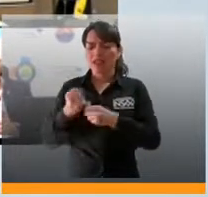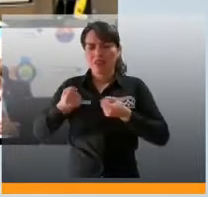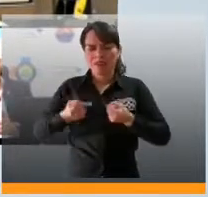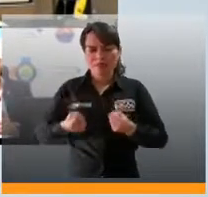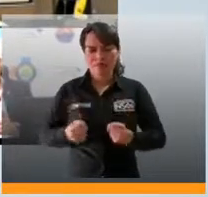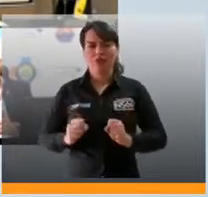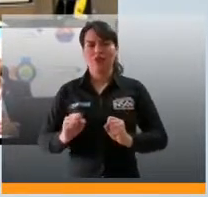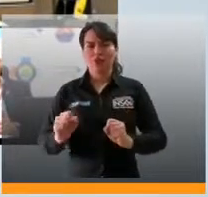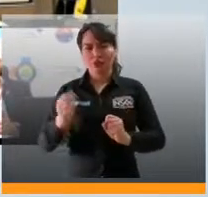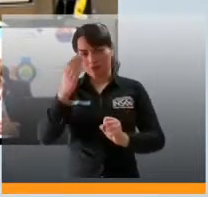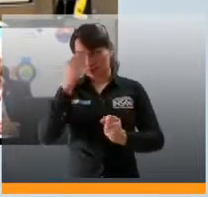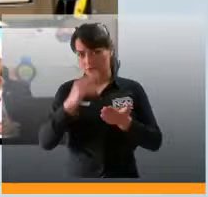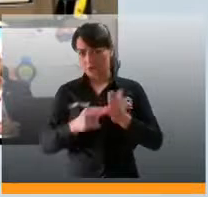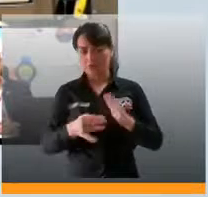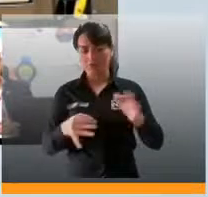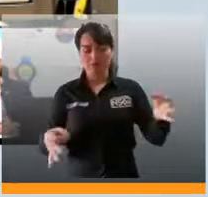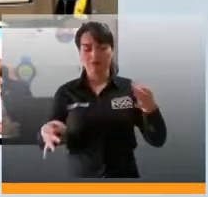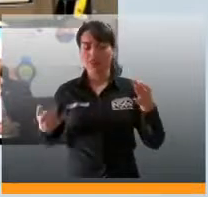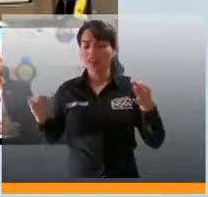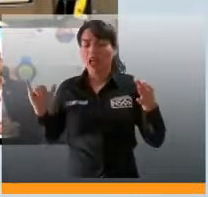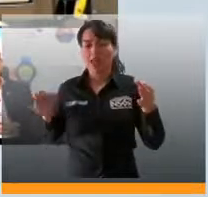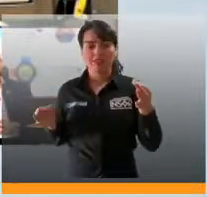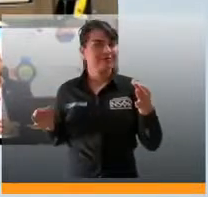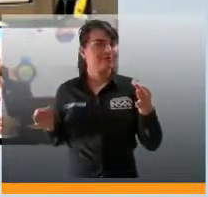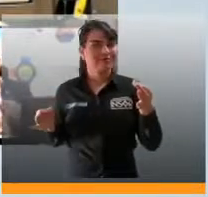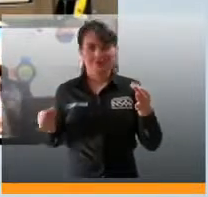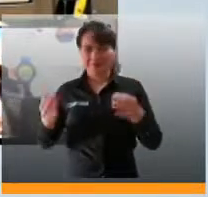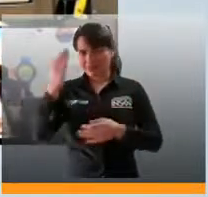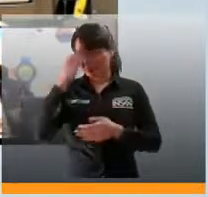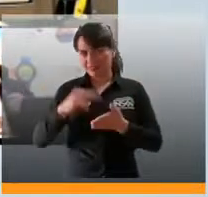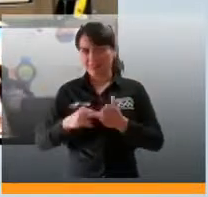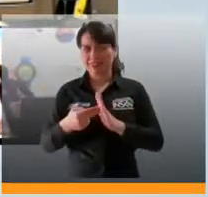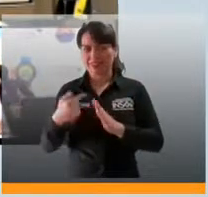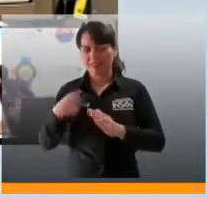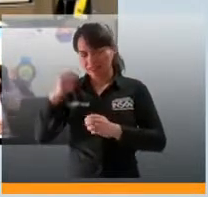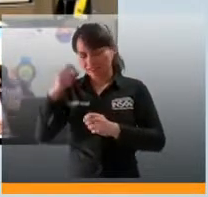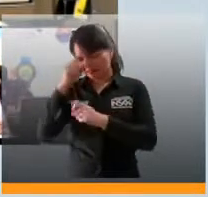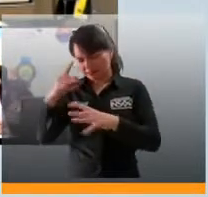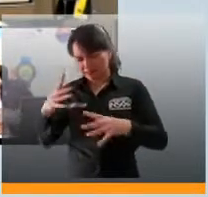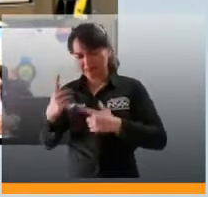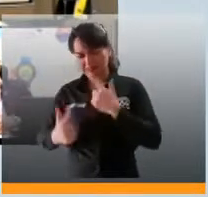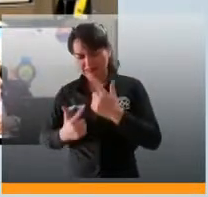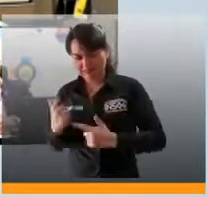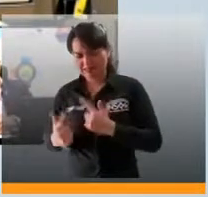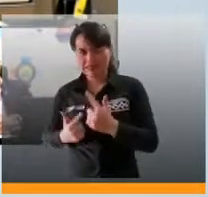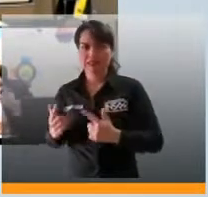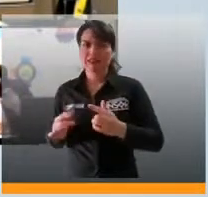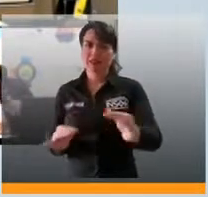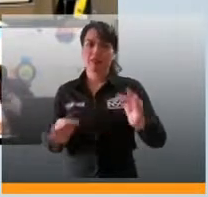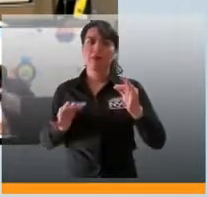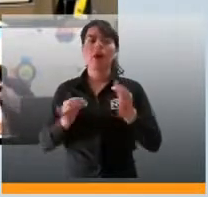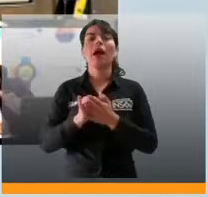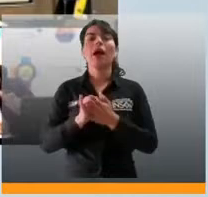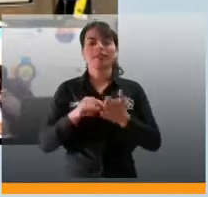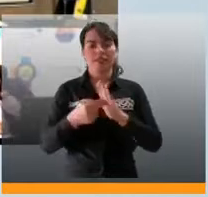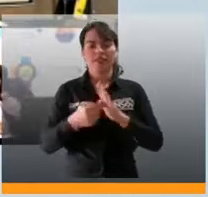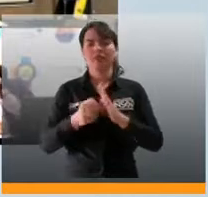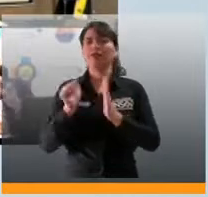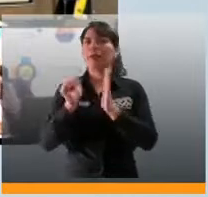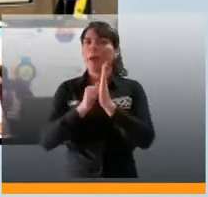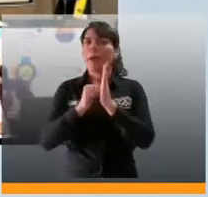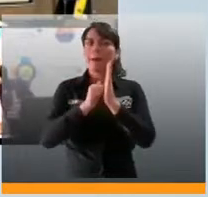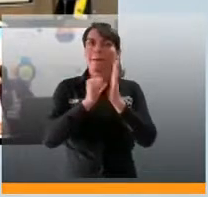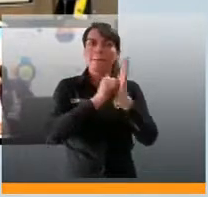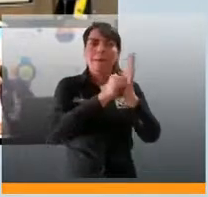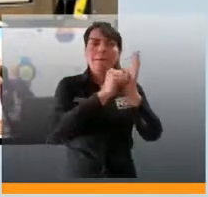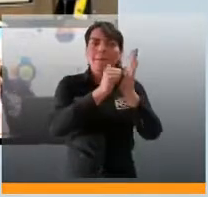porque eso no es un cartón, eso es un resultado de una cantidad de sueños. Entonces empezamos a hacer entrega puerta a puerta hasta donde se podía, casi ceremonias personalizadas,